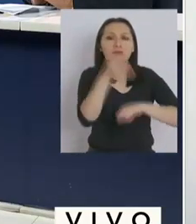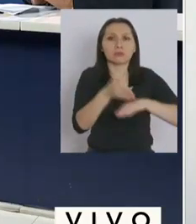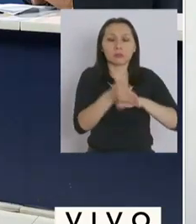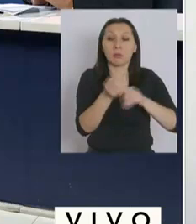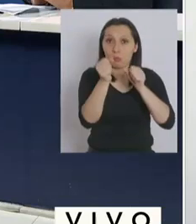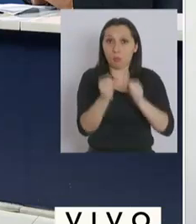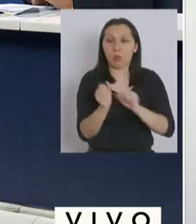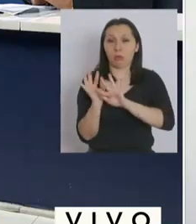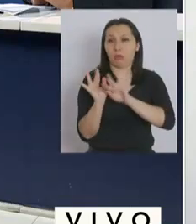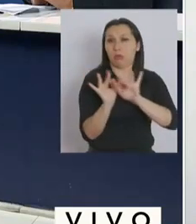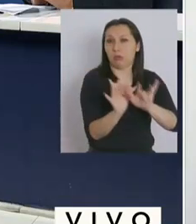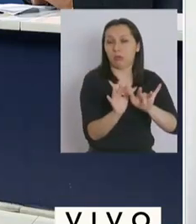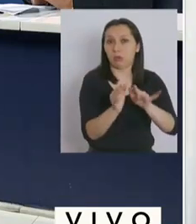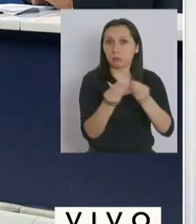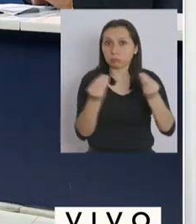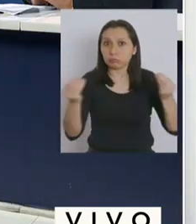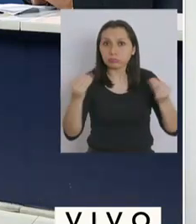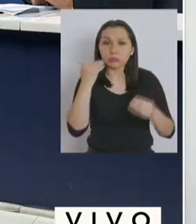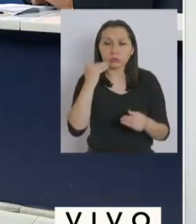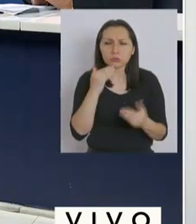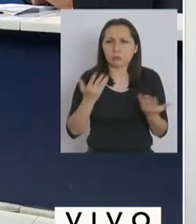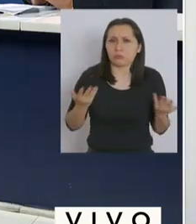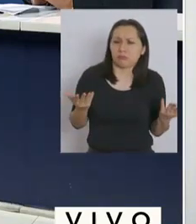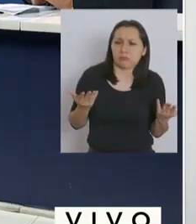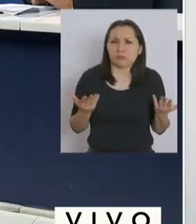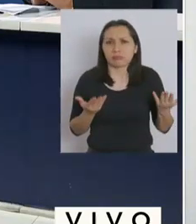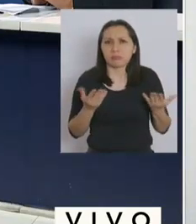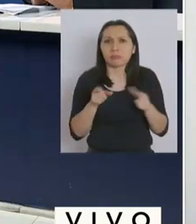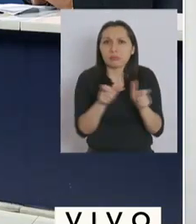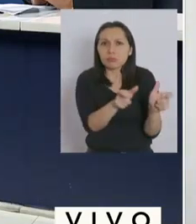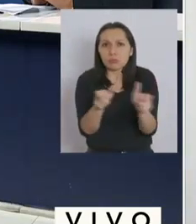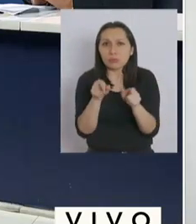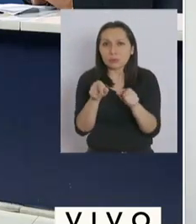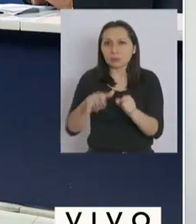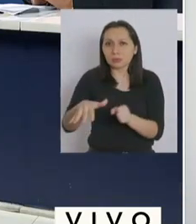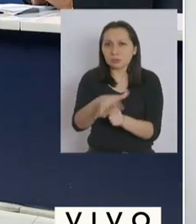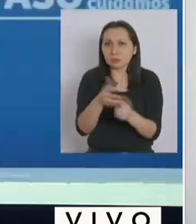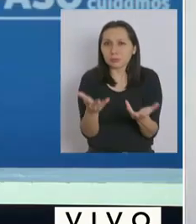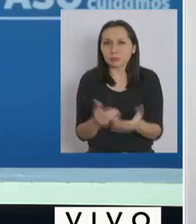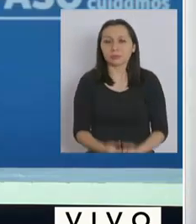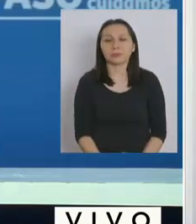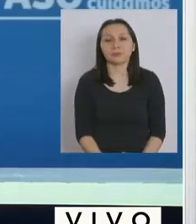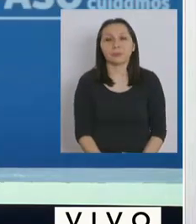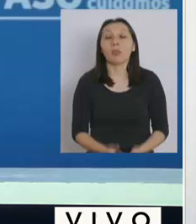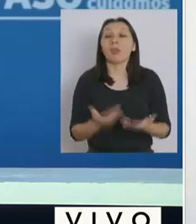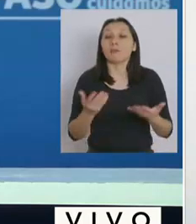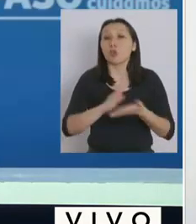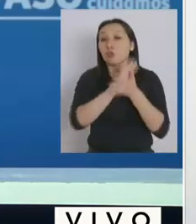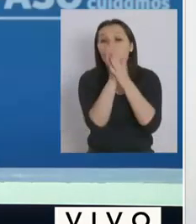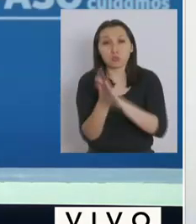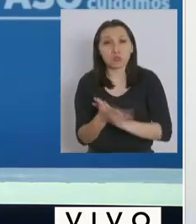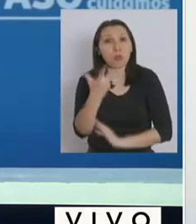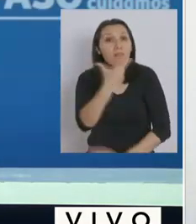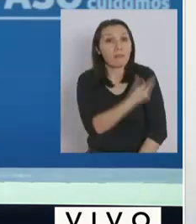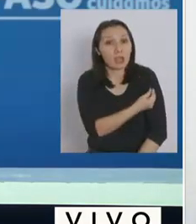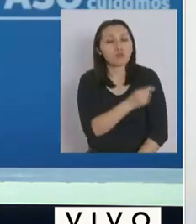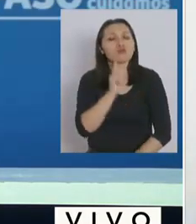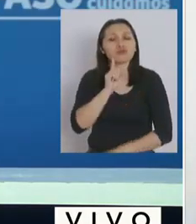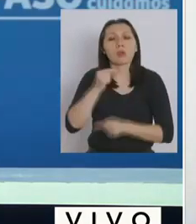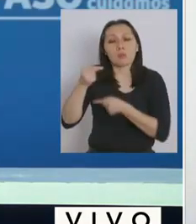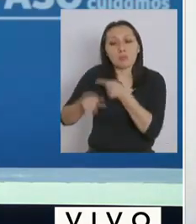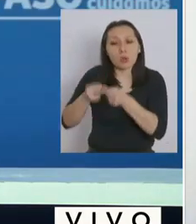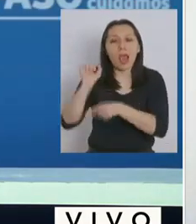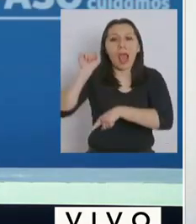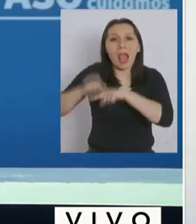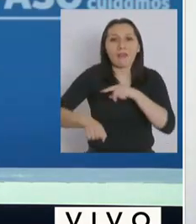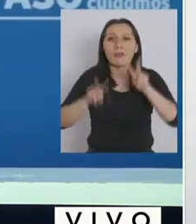aglomerar muchos niños. Entonces, ¿cómo se va a manejar esa situación? A ver, todas las vacunas tienen un proceso de aprobación